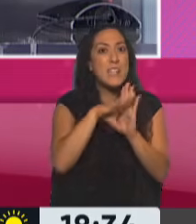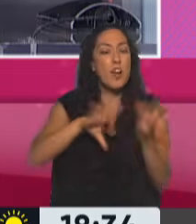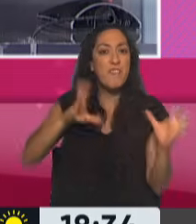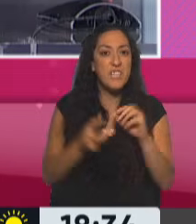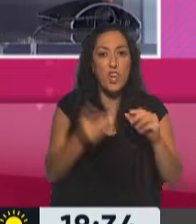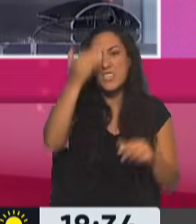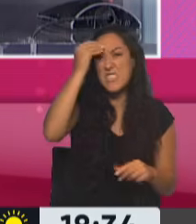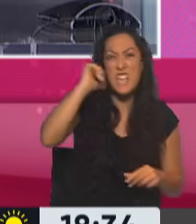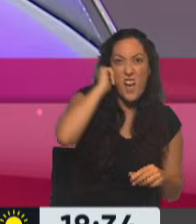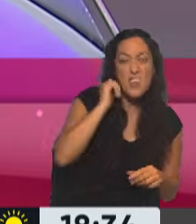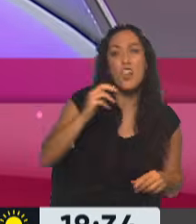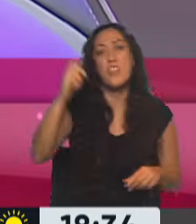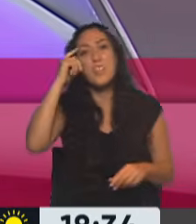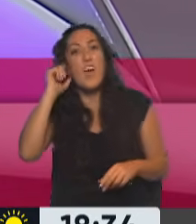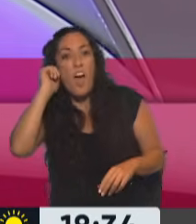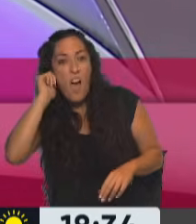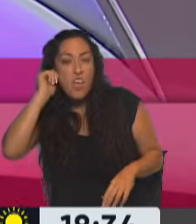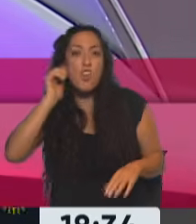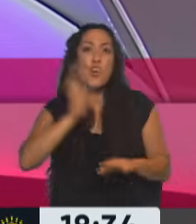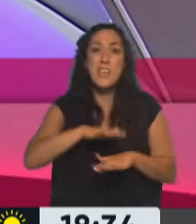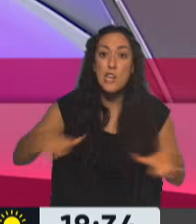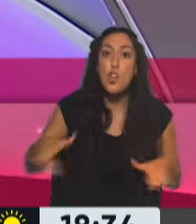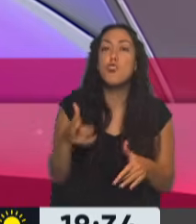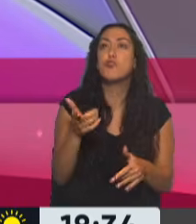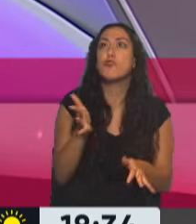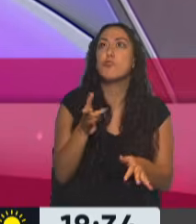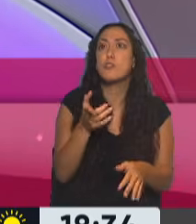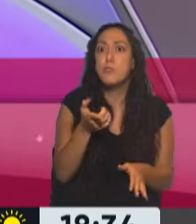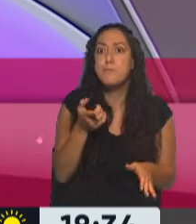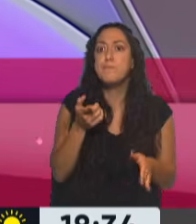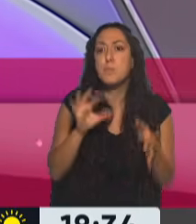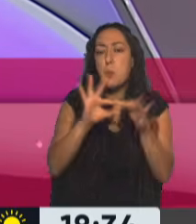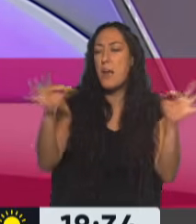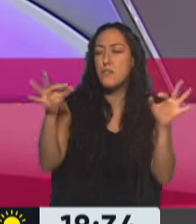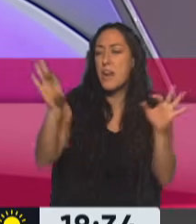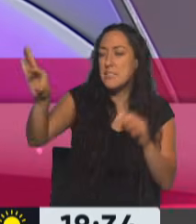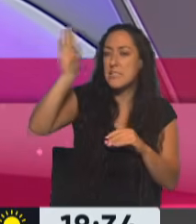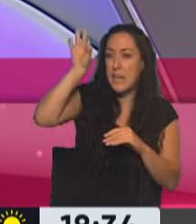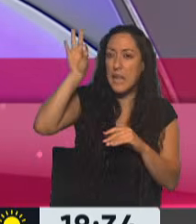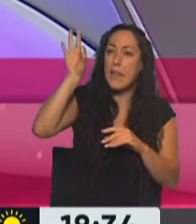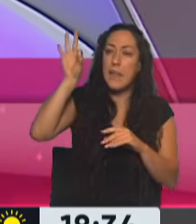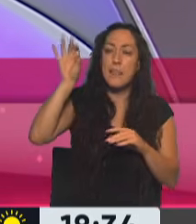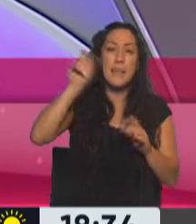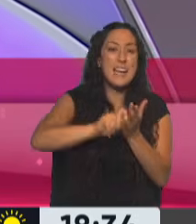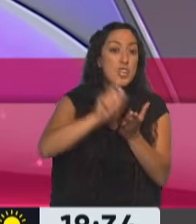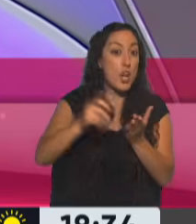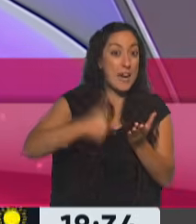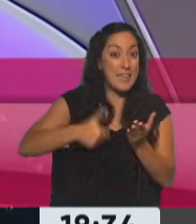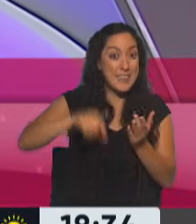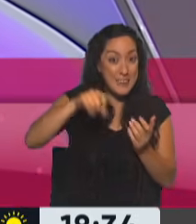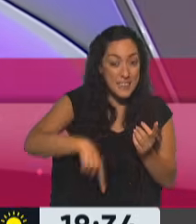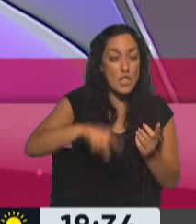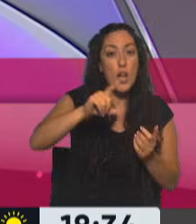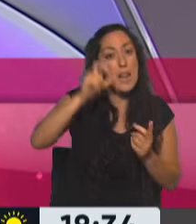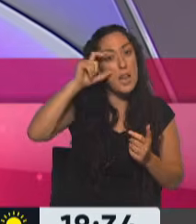15 años, chicos de 10 años, básicamente es, voy a tomar una frase ahí de un gran escritor argentino que es Leopoldo